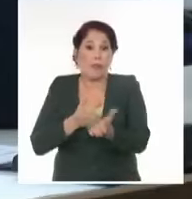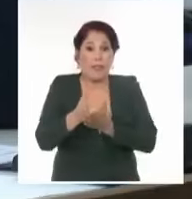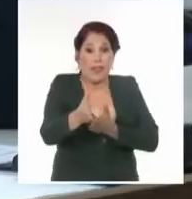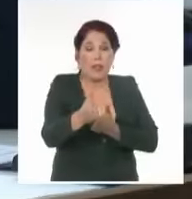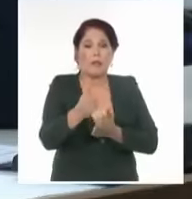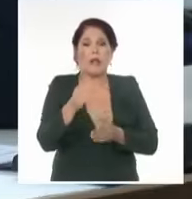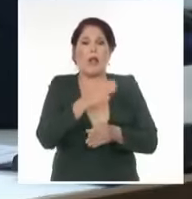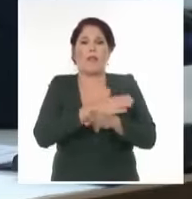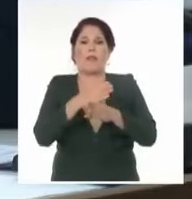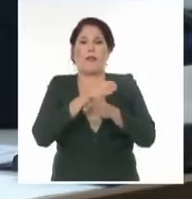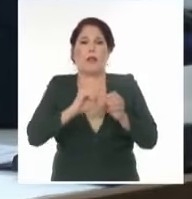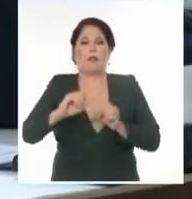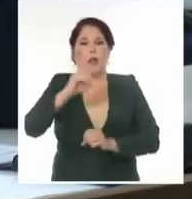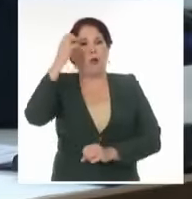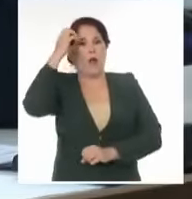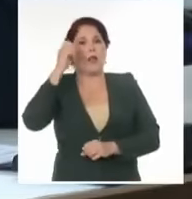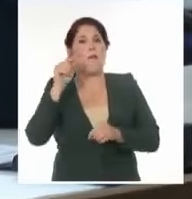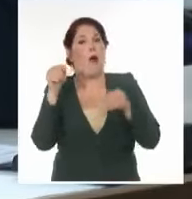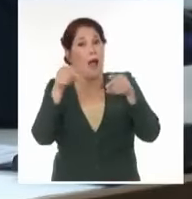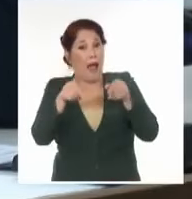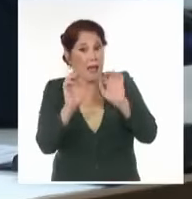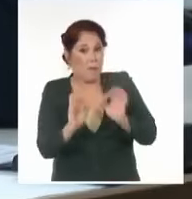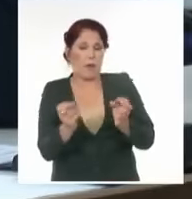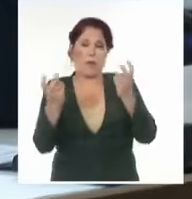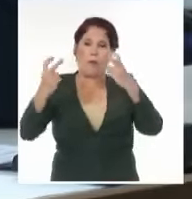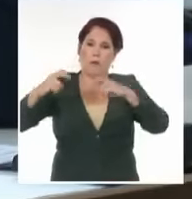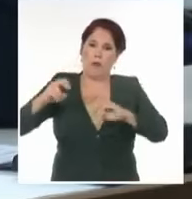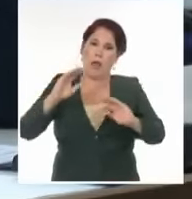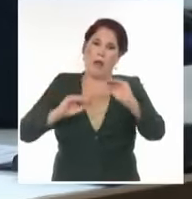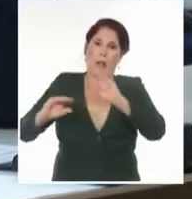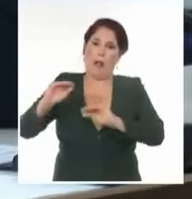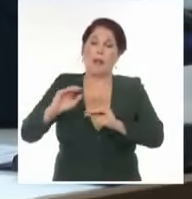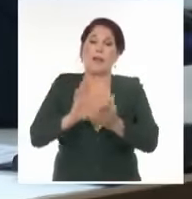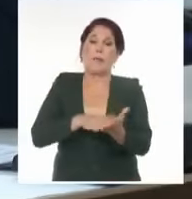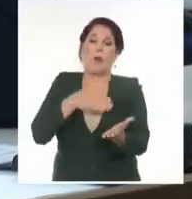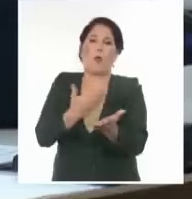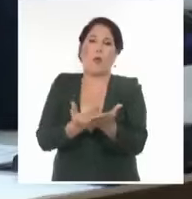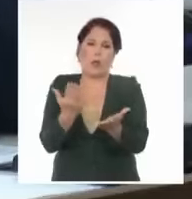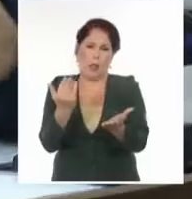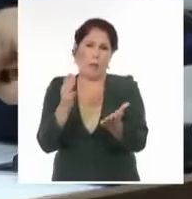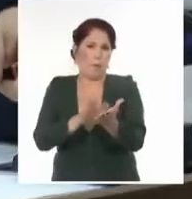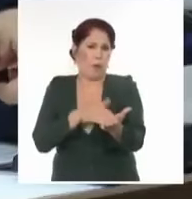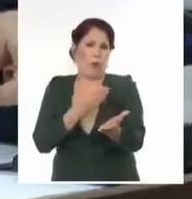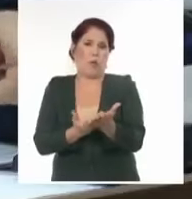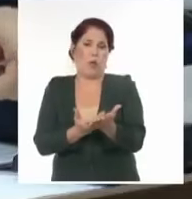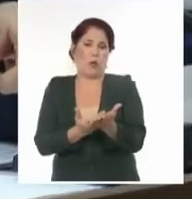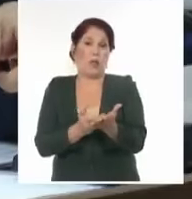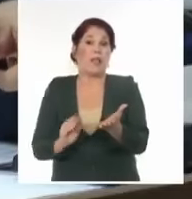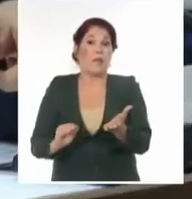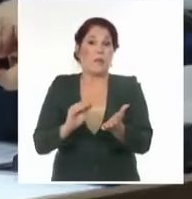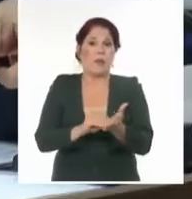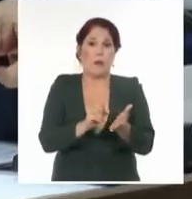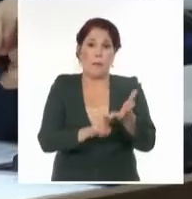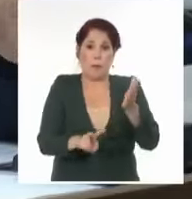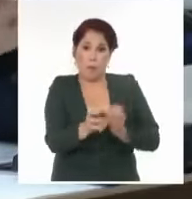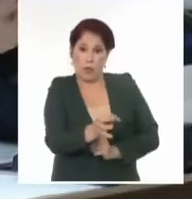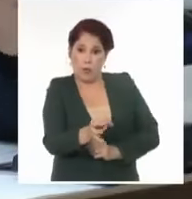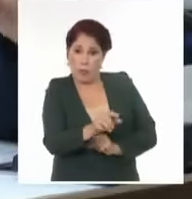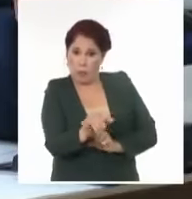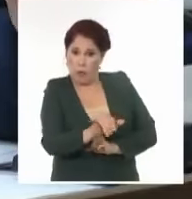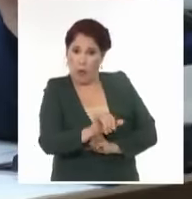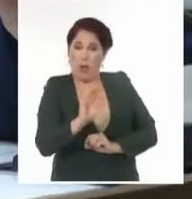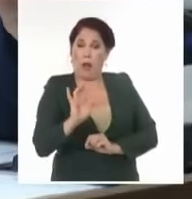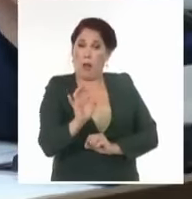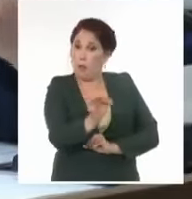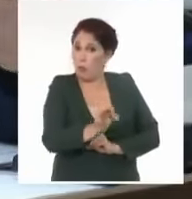los diferentes organismos en esta implementación, en las propuestas y la implementación, pero también los territorios, que yo